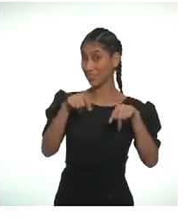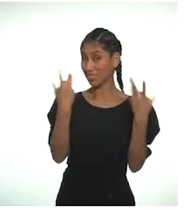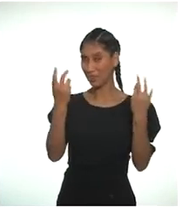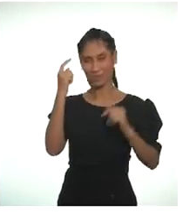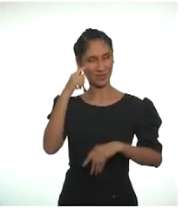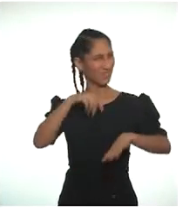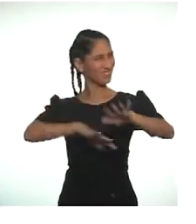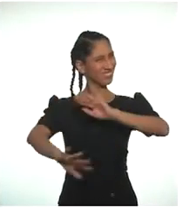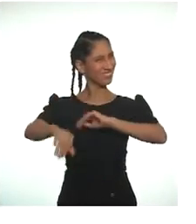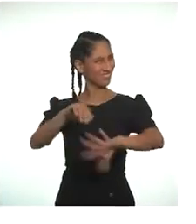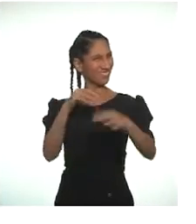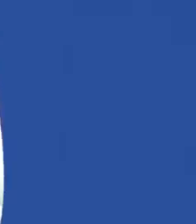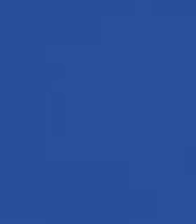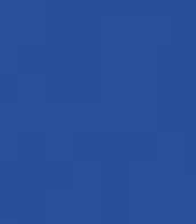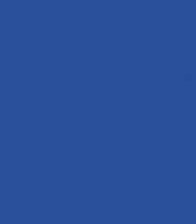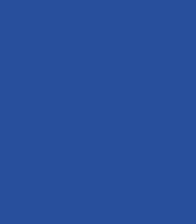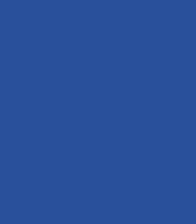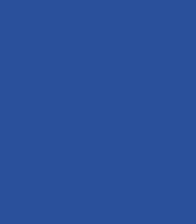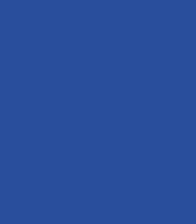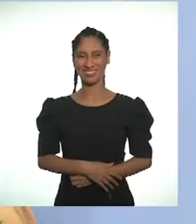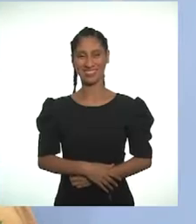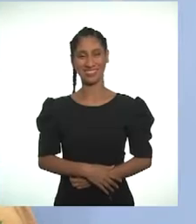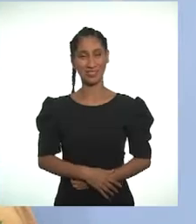hoy? Festejo. Eso es, nos vemos.